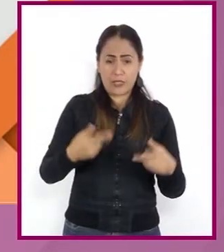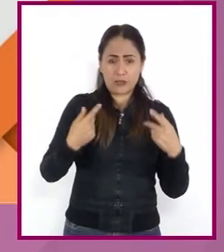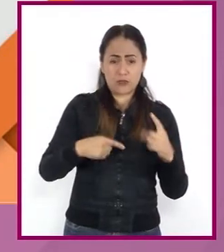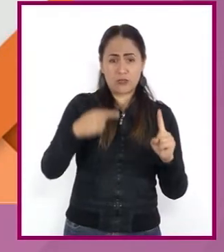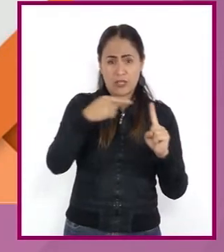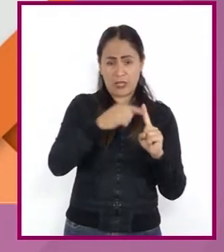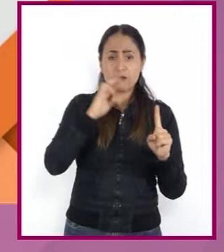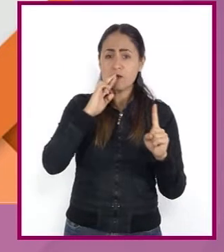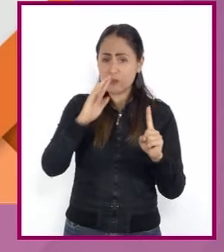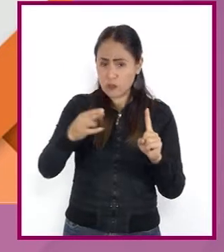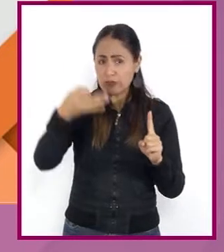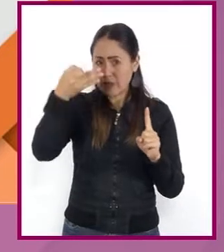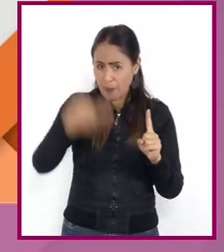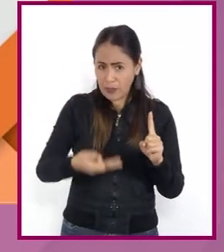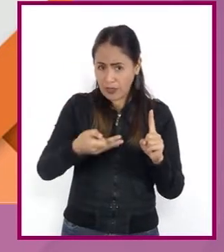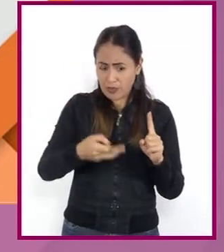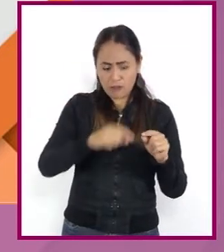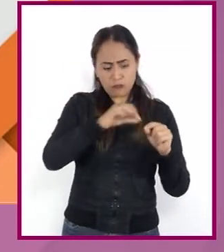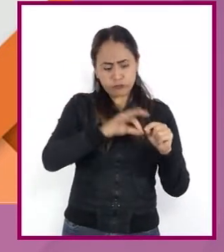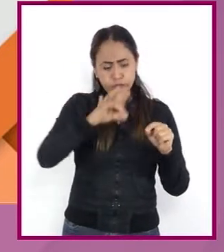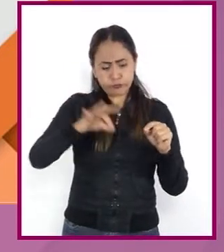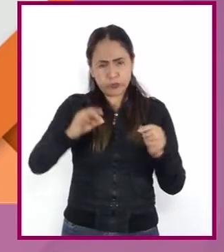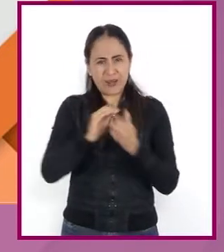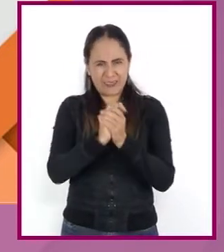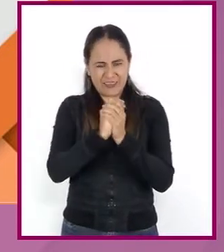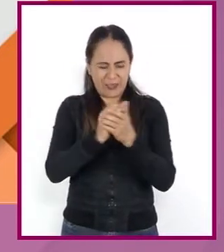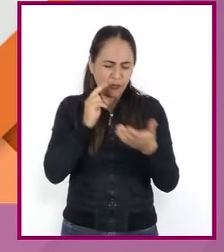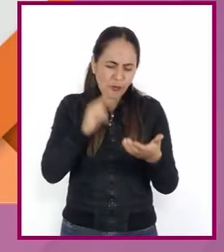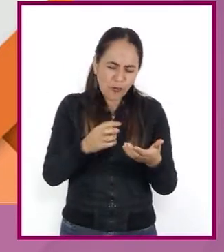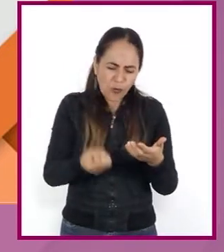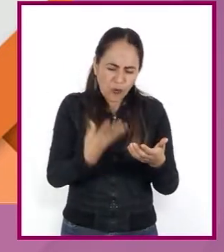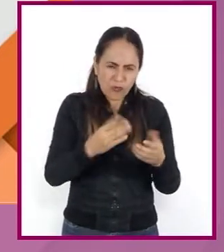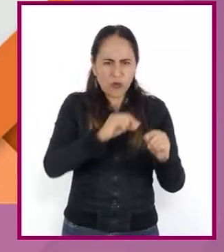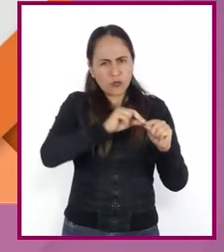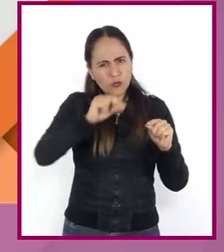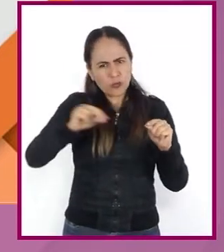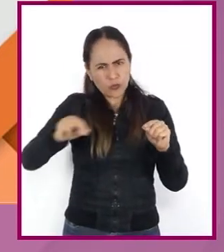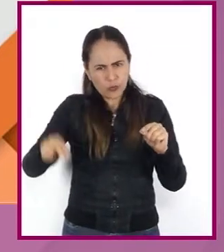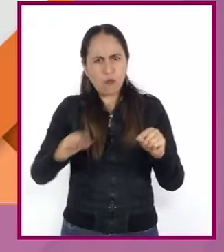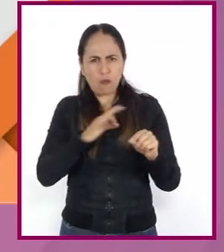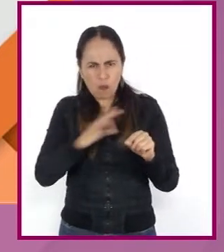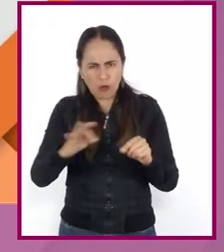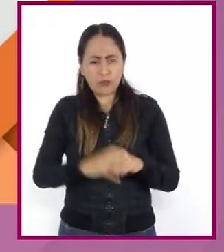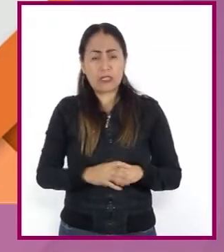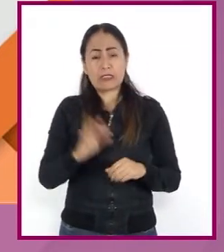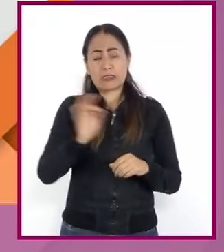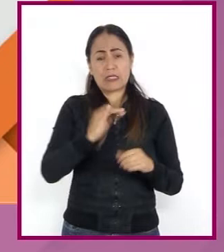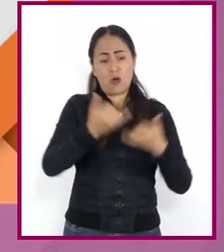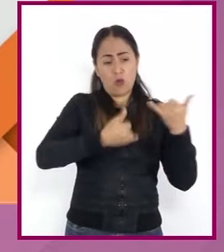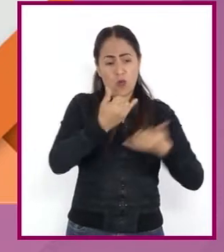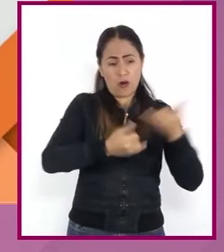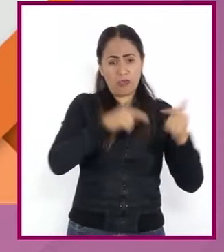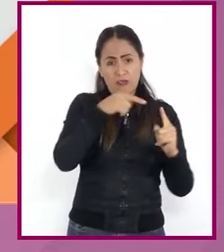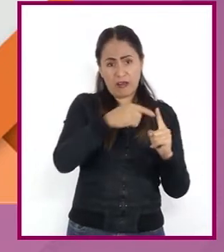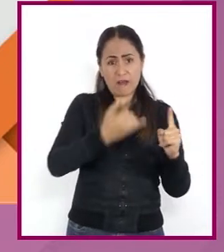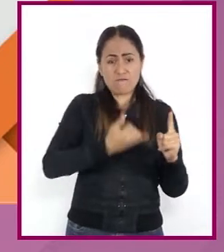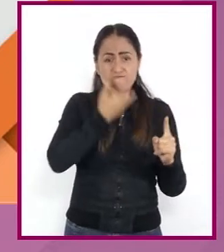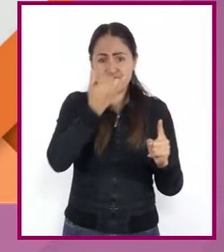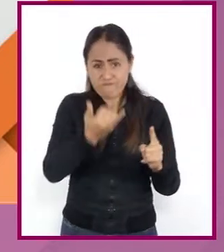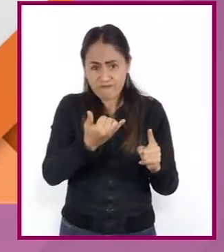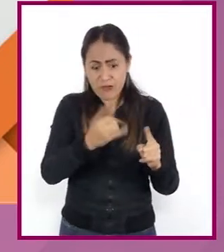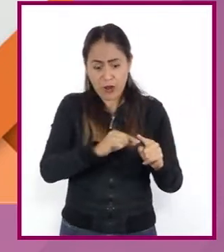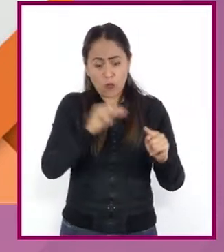puede avanzar el número de casillas que le indicó el dado. Si el jugador se equivoca, este no avanza